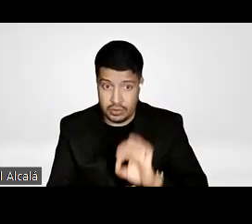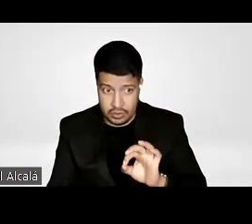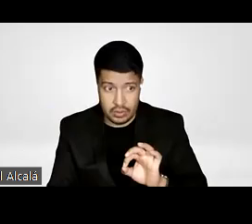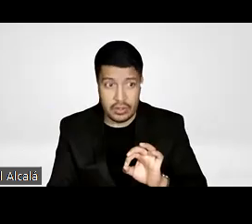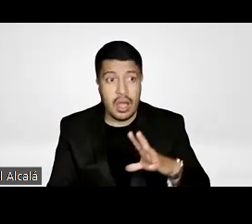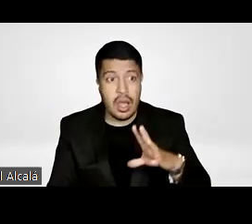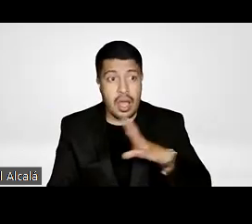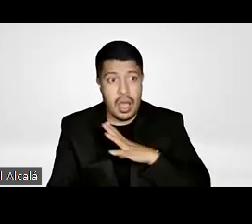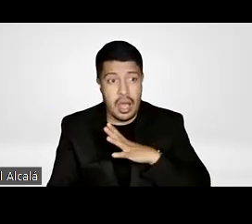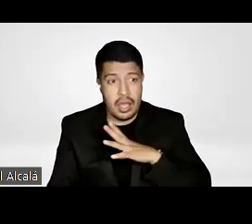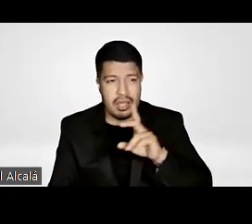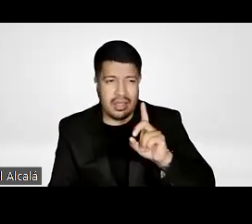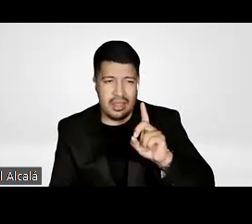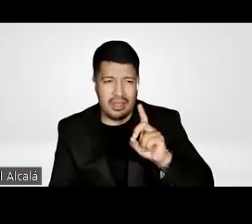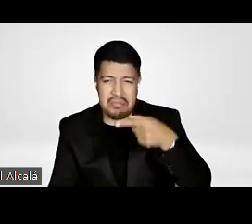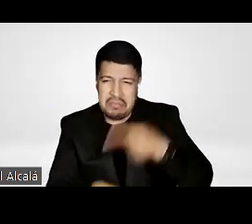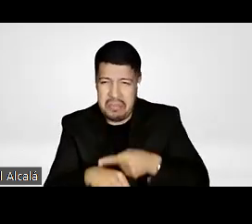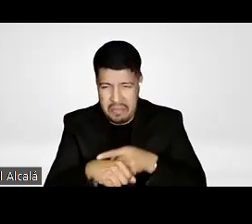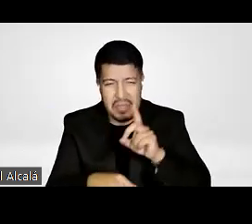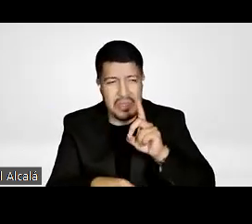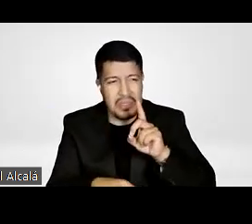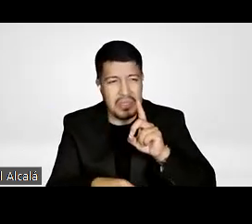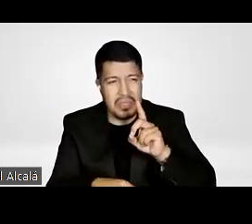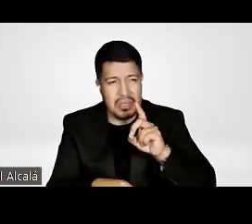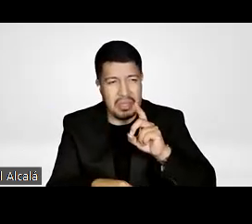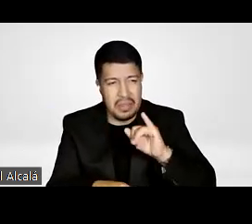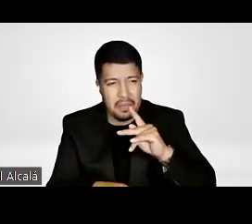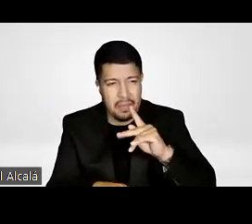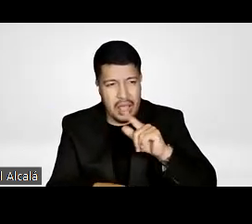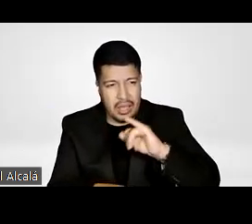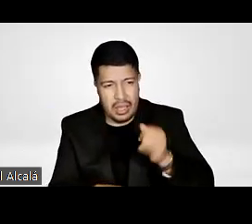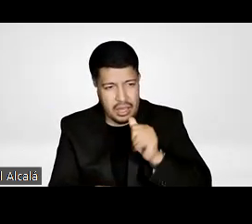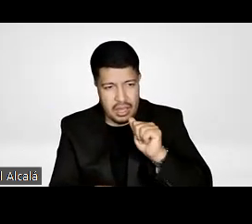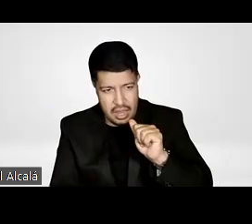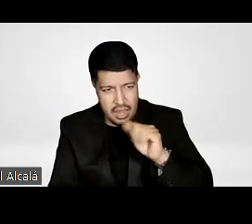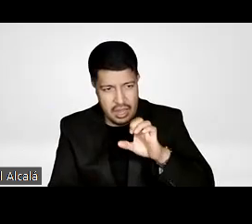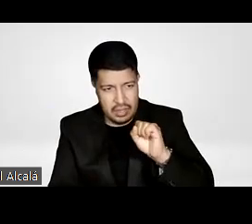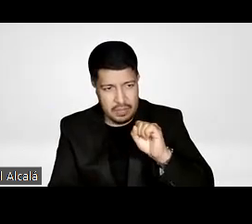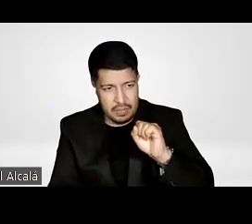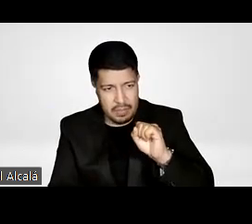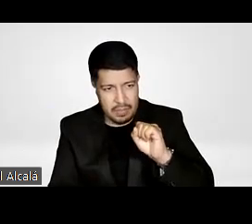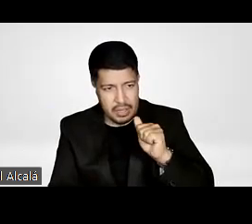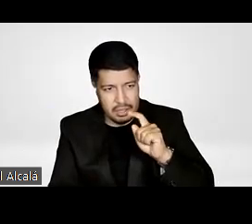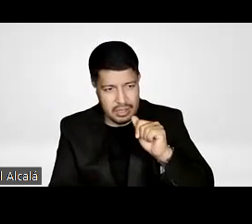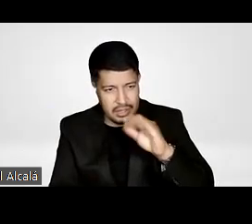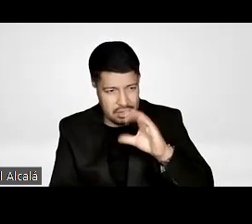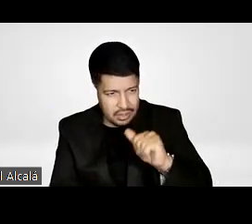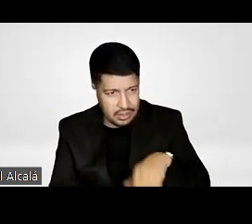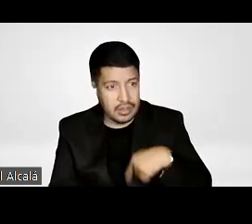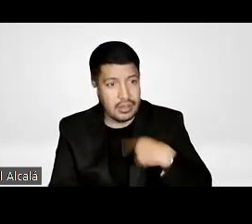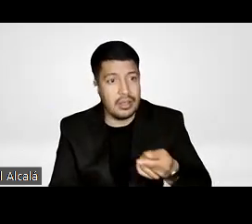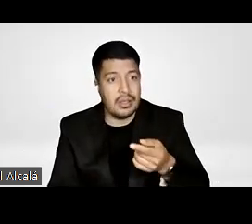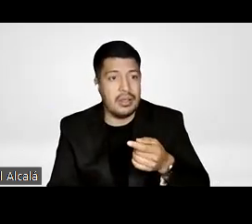24% de ellos era una parálisis cerebral disquinética, 21% una tri o una cuadriplegia espástica, una hemiplegia